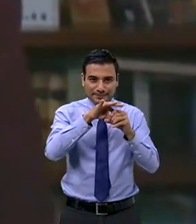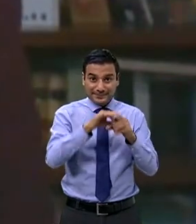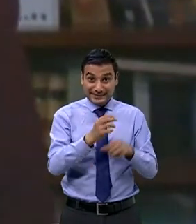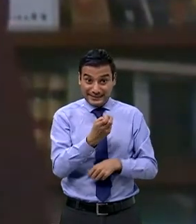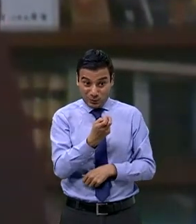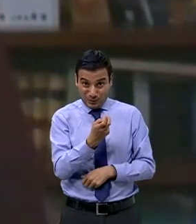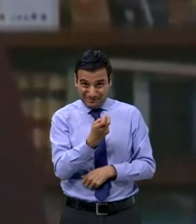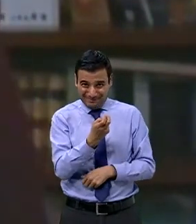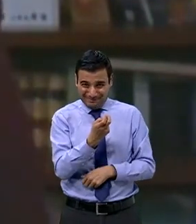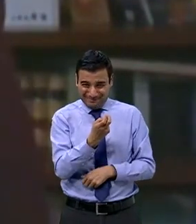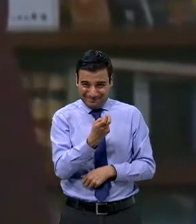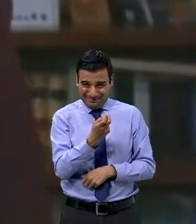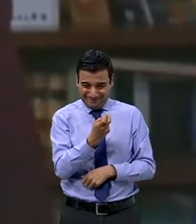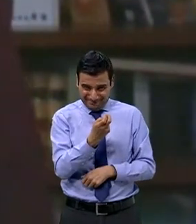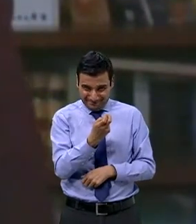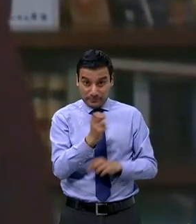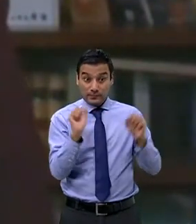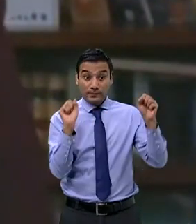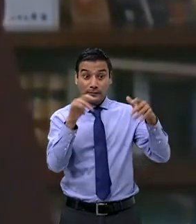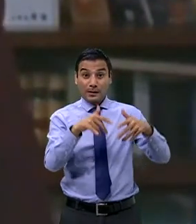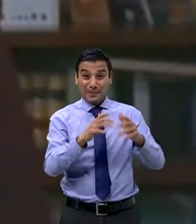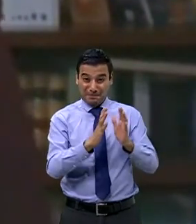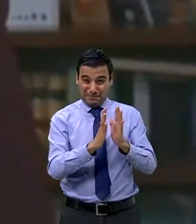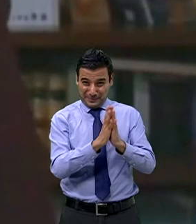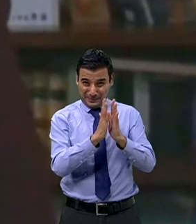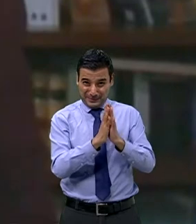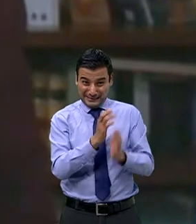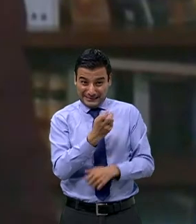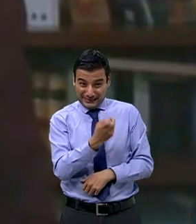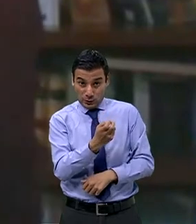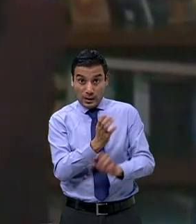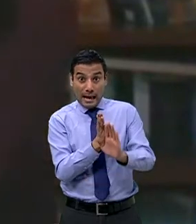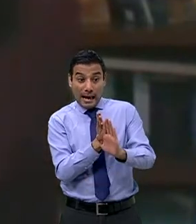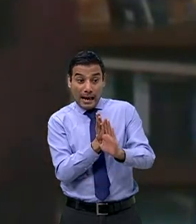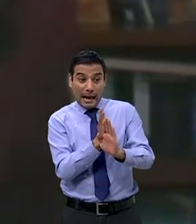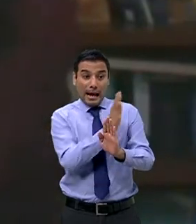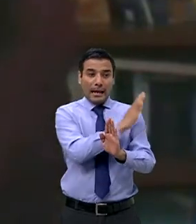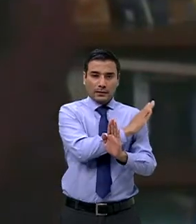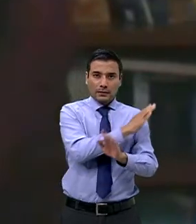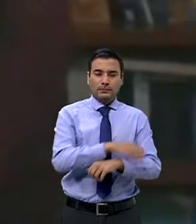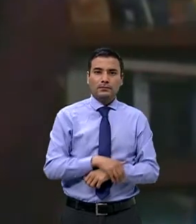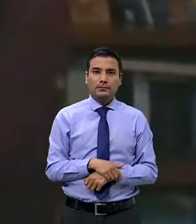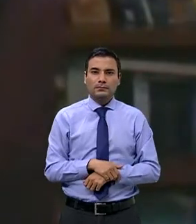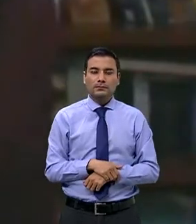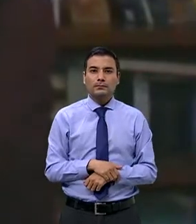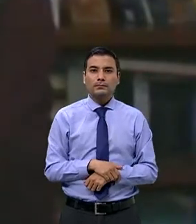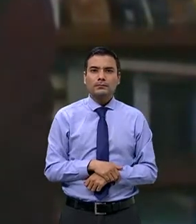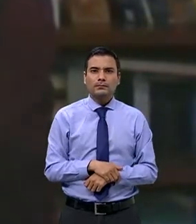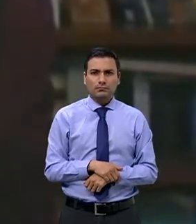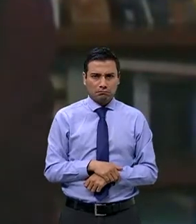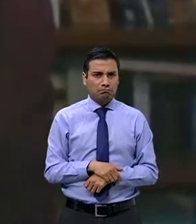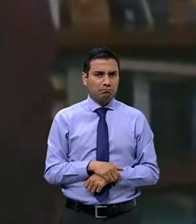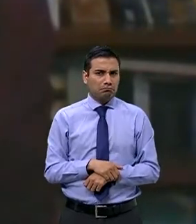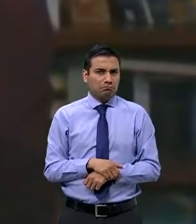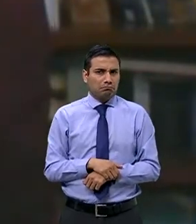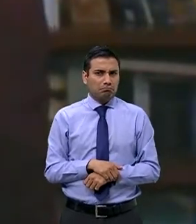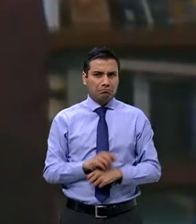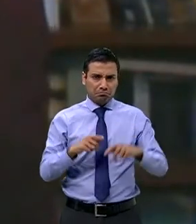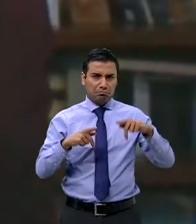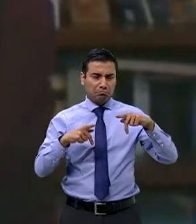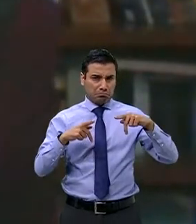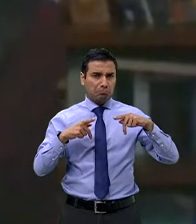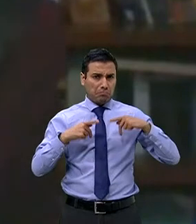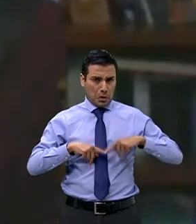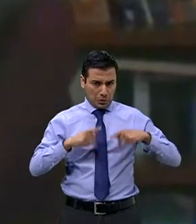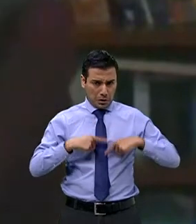o esta participación con el voto podemos ver que el tema se colocó en la conversación pública